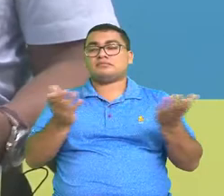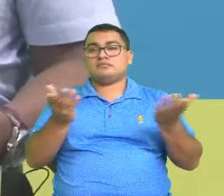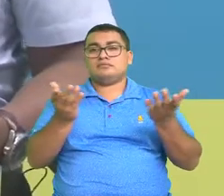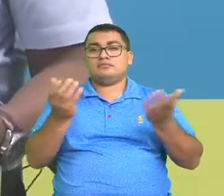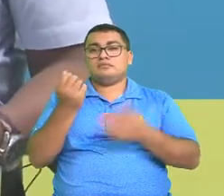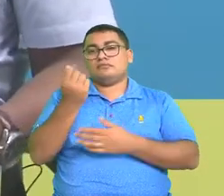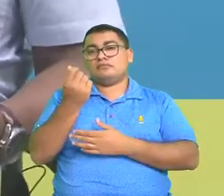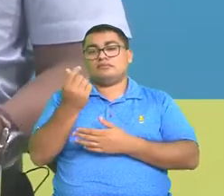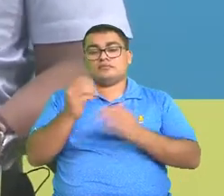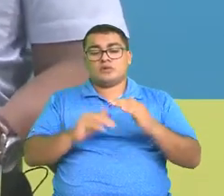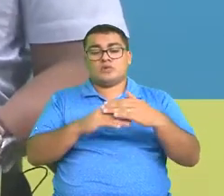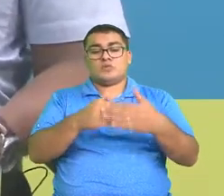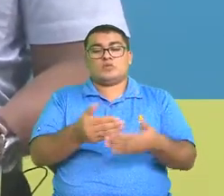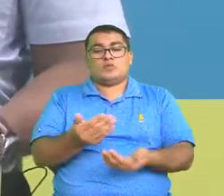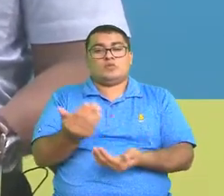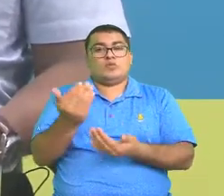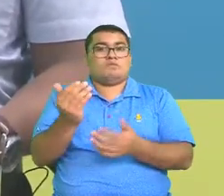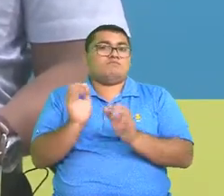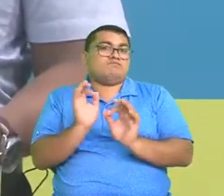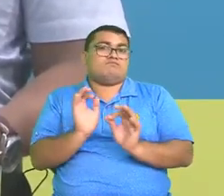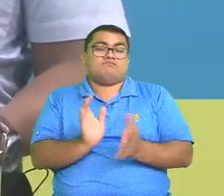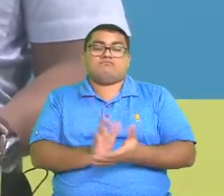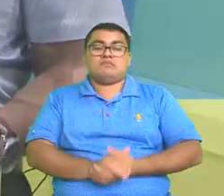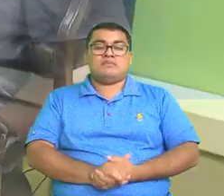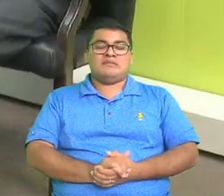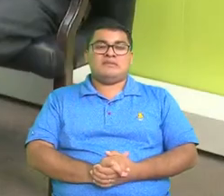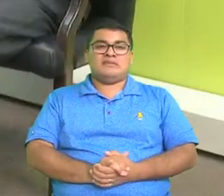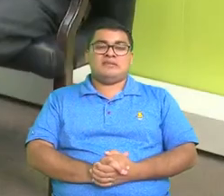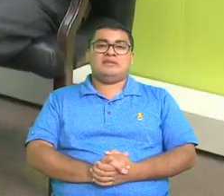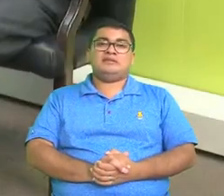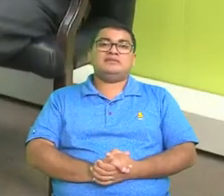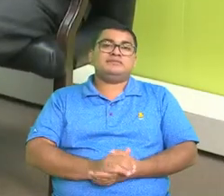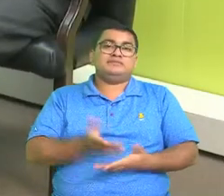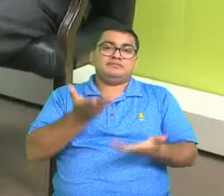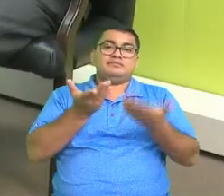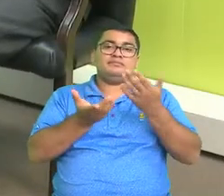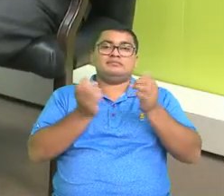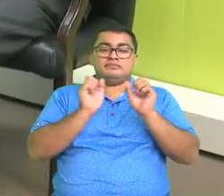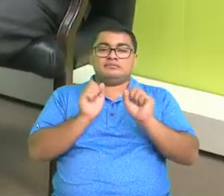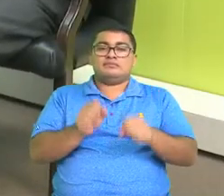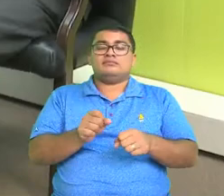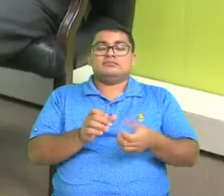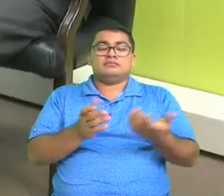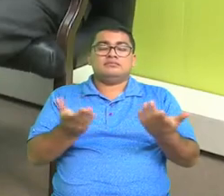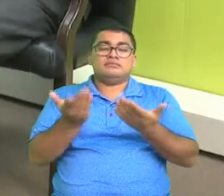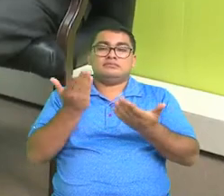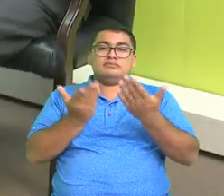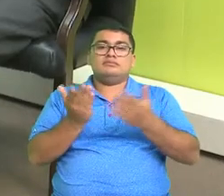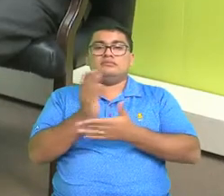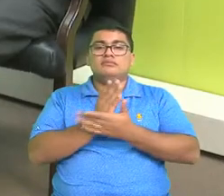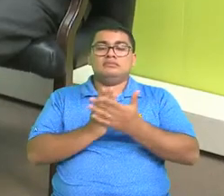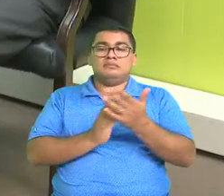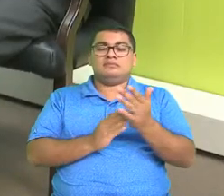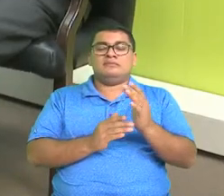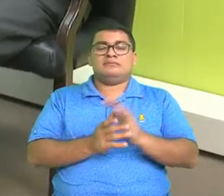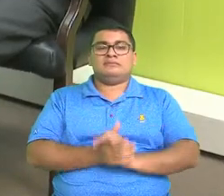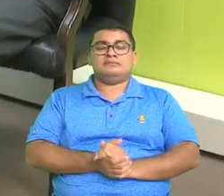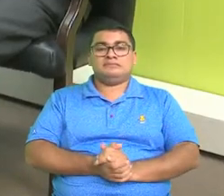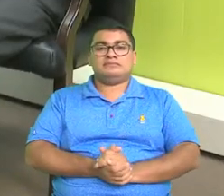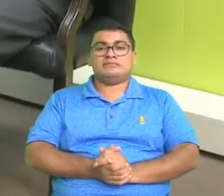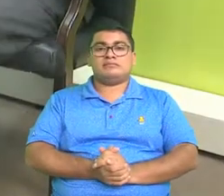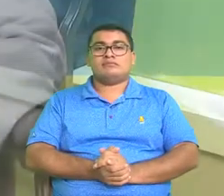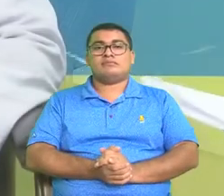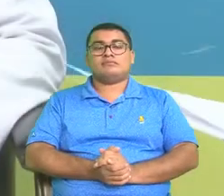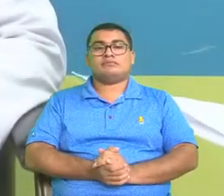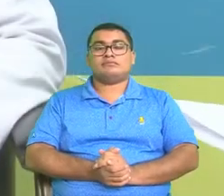completó su etapa gestacional adecuada. Sí. Es muy probable los niños con prematuro. Sí, es muy probable. Lo que pasa es que